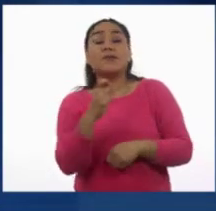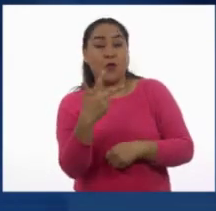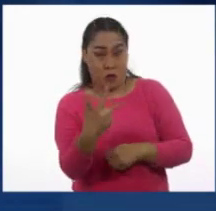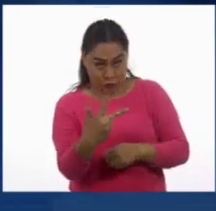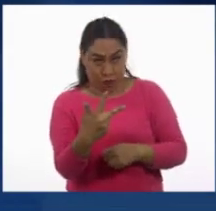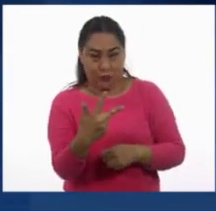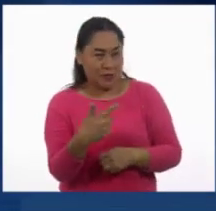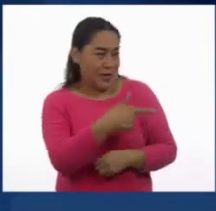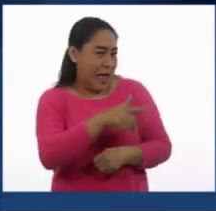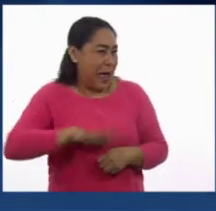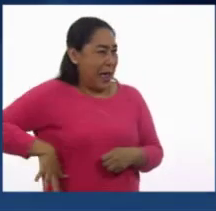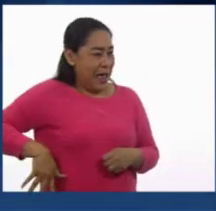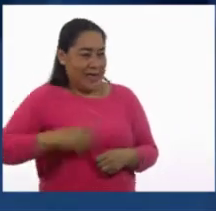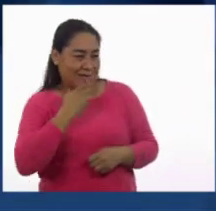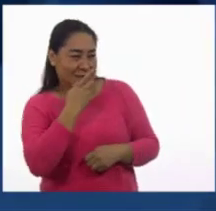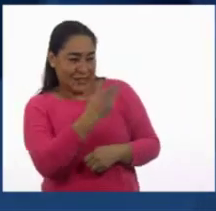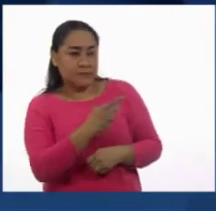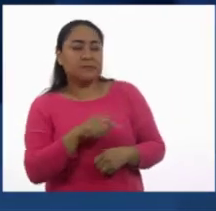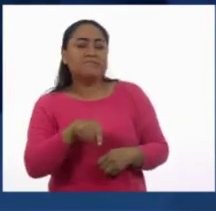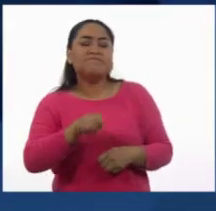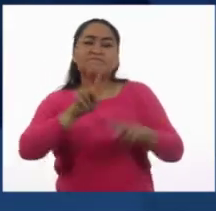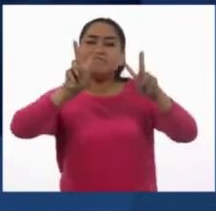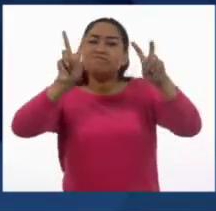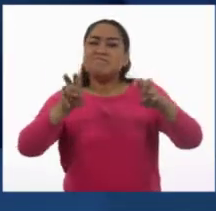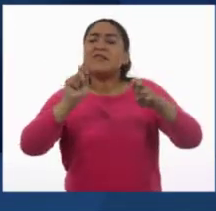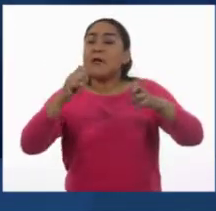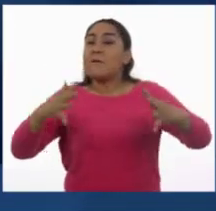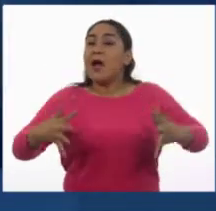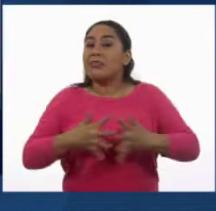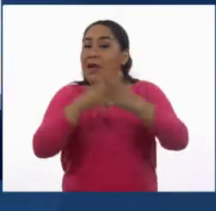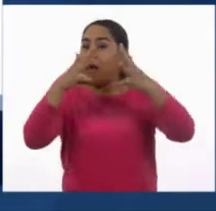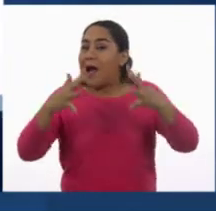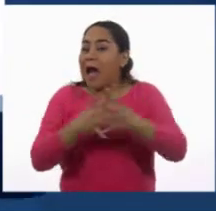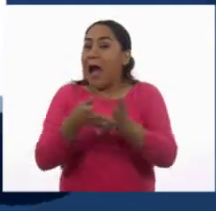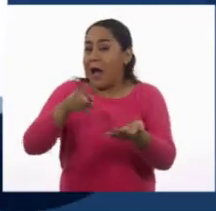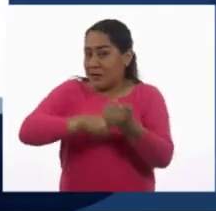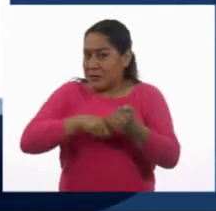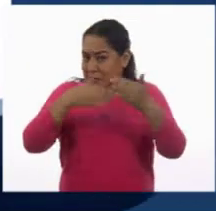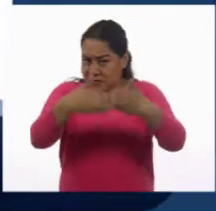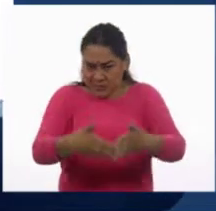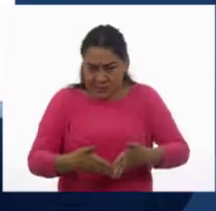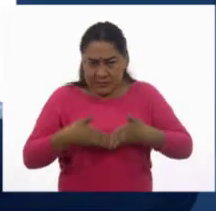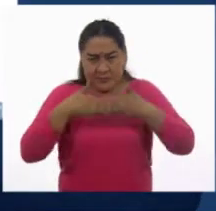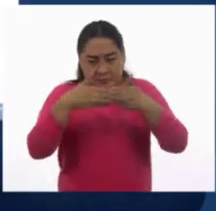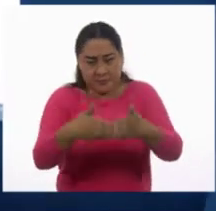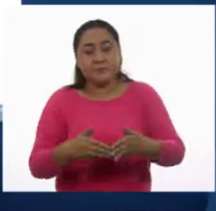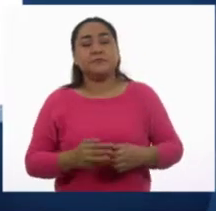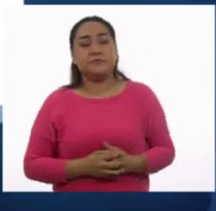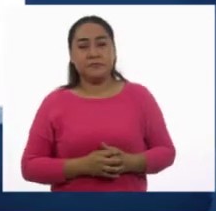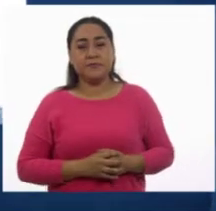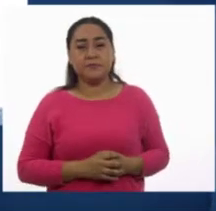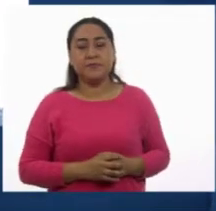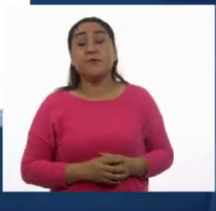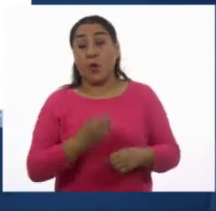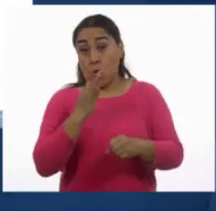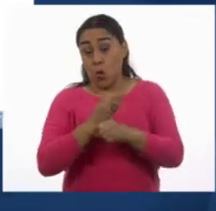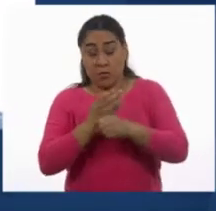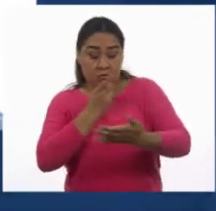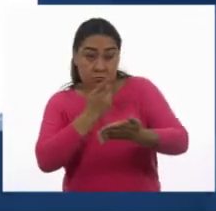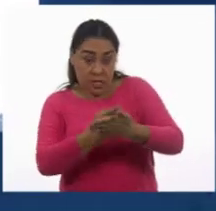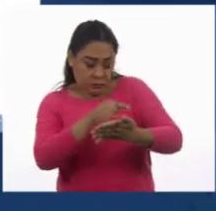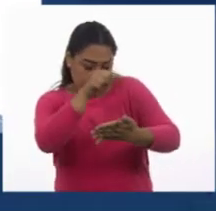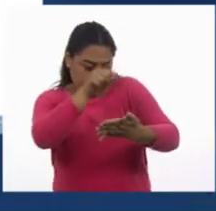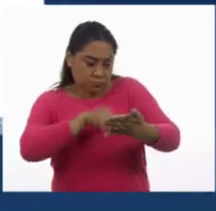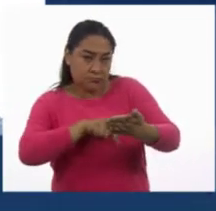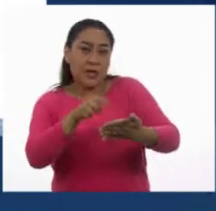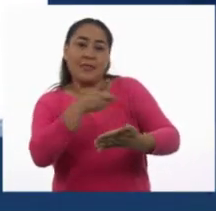dices, se llama Batalla Naval. Sí. y tienen que seguir las indicaciones de